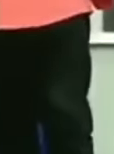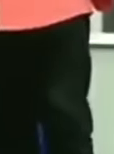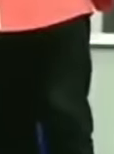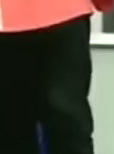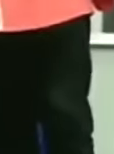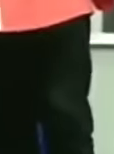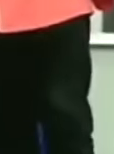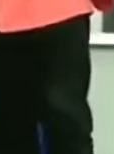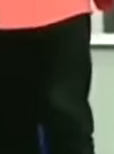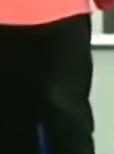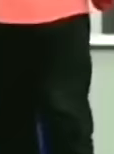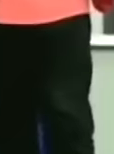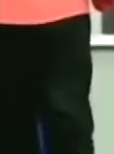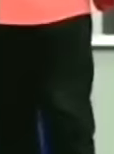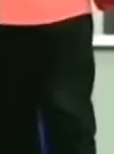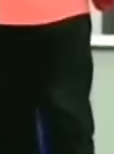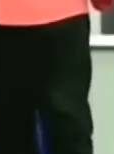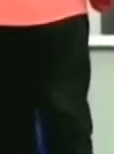¡Diga Maduro!